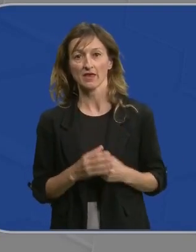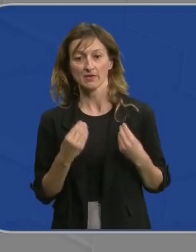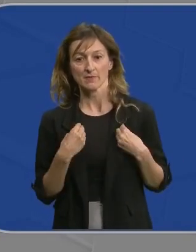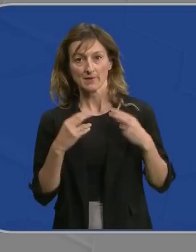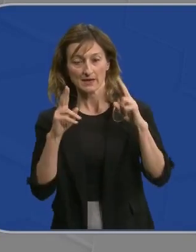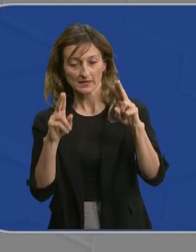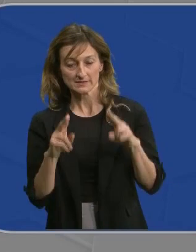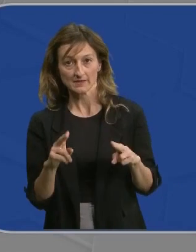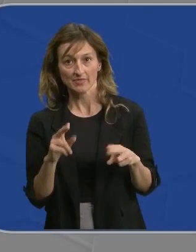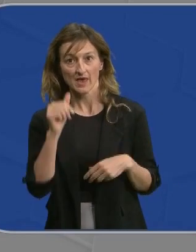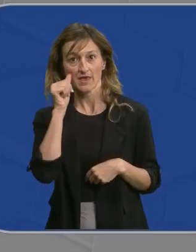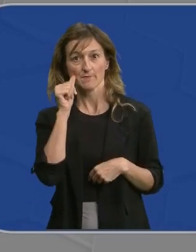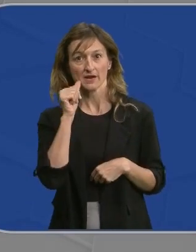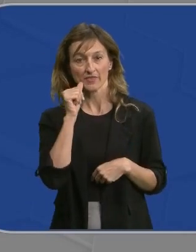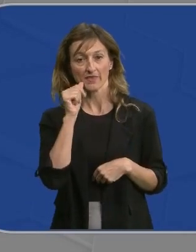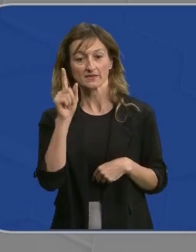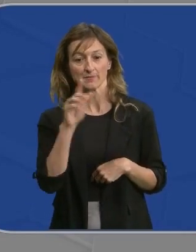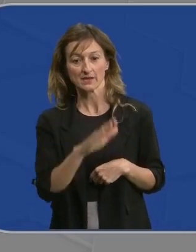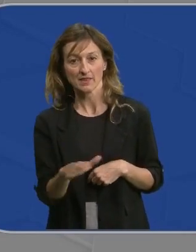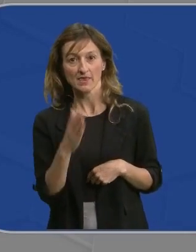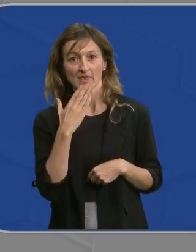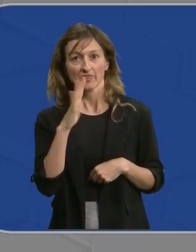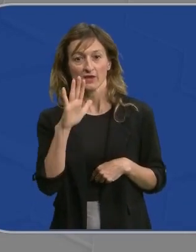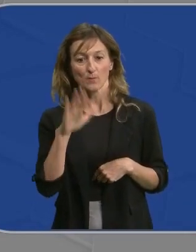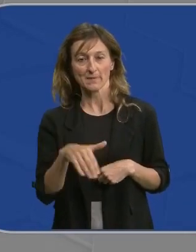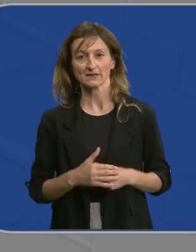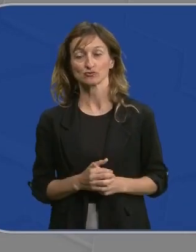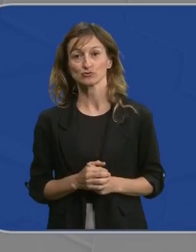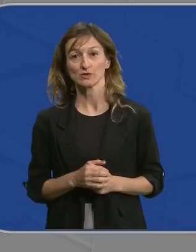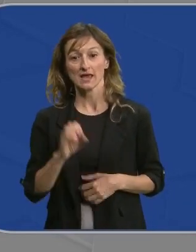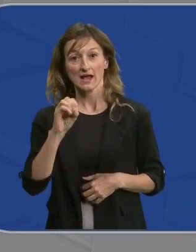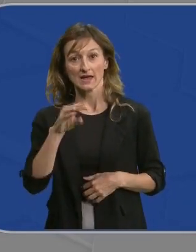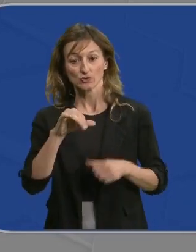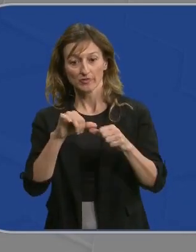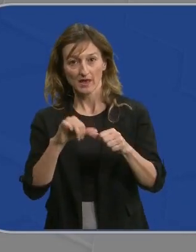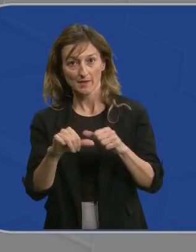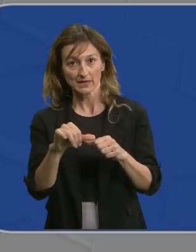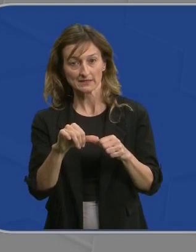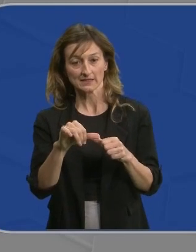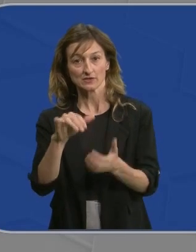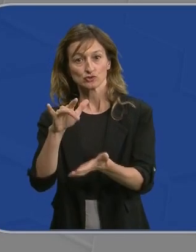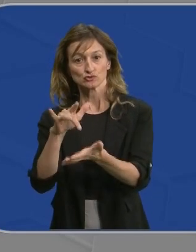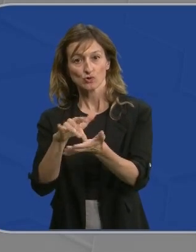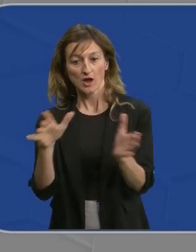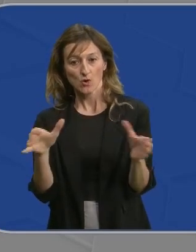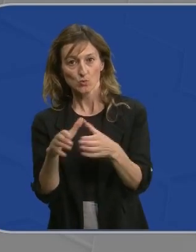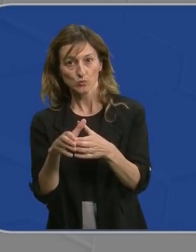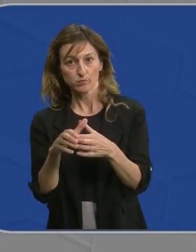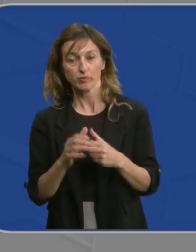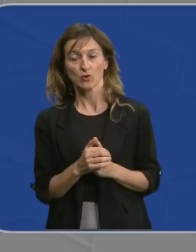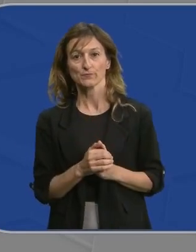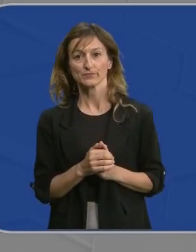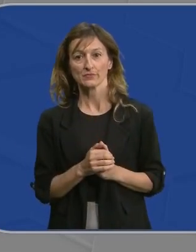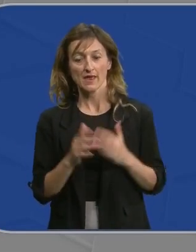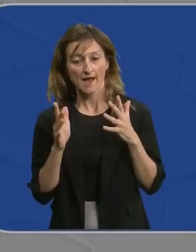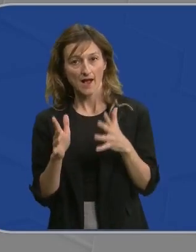viven en residencias para las embarazadas y para los menores de 5 años a partir del día 14 será el turno para los grupos de población en los